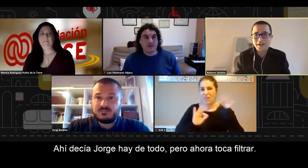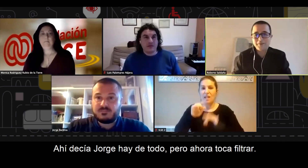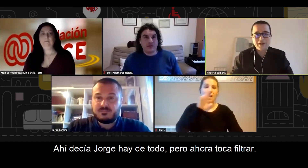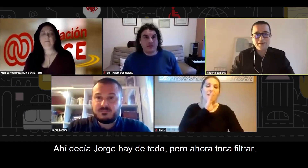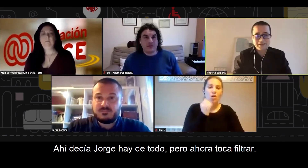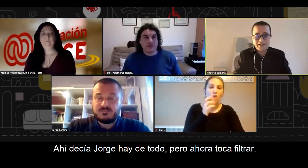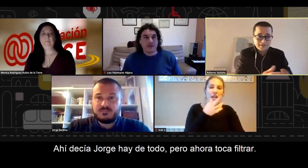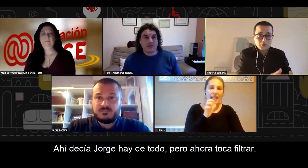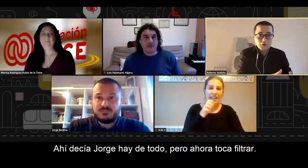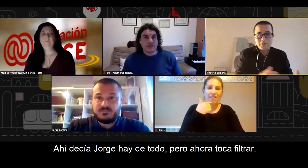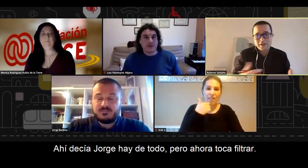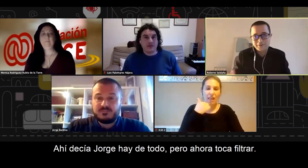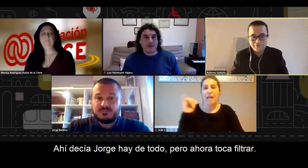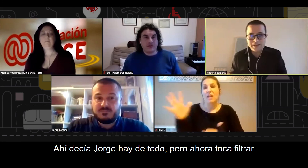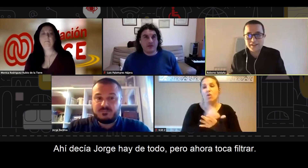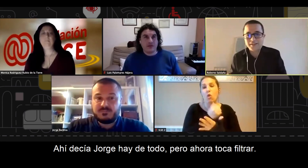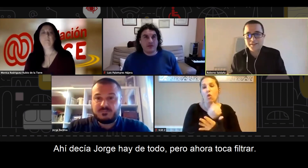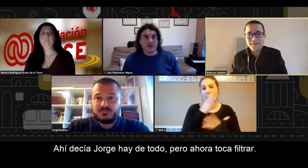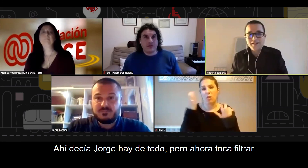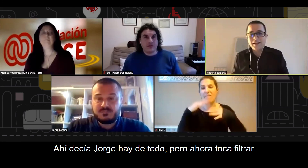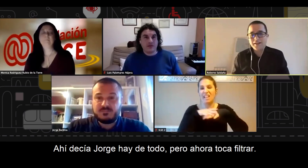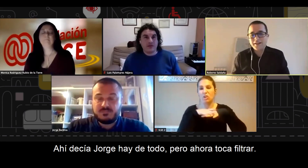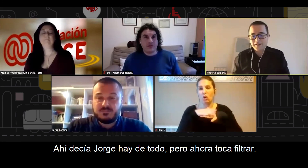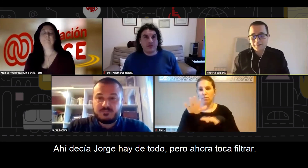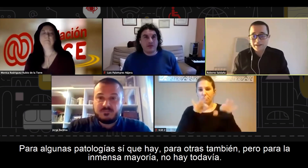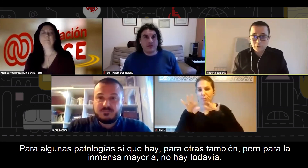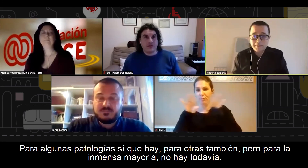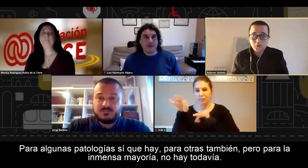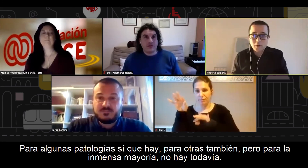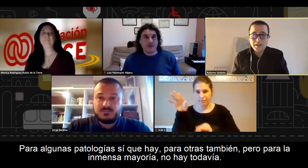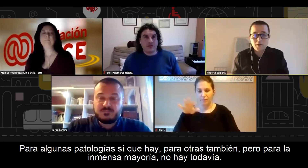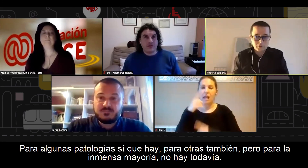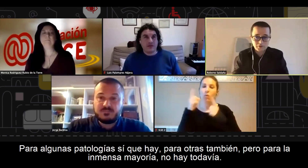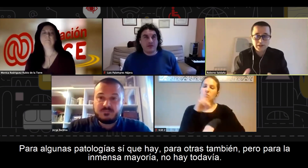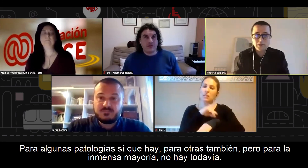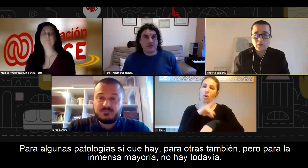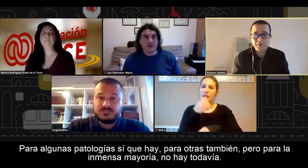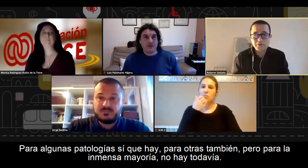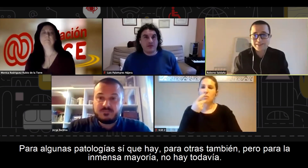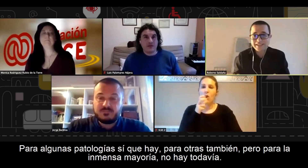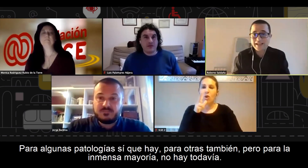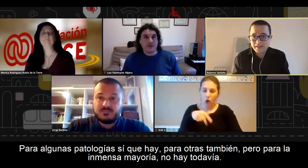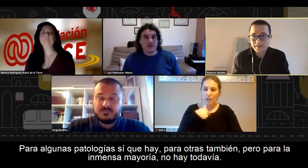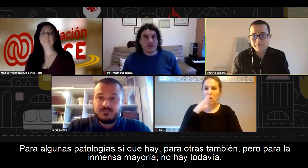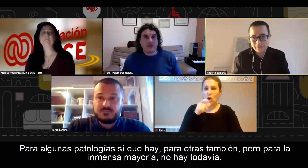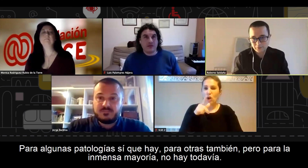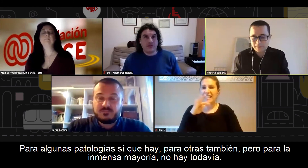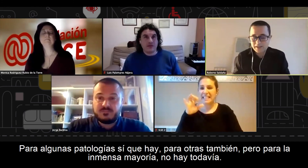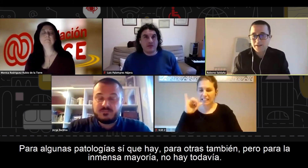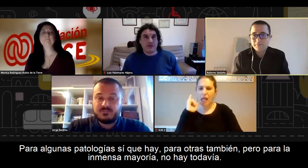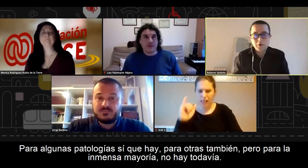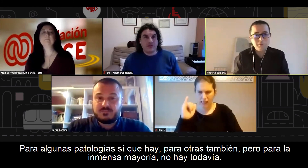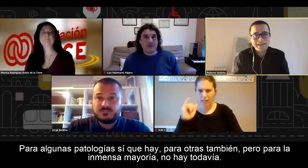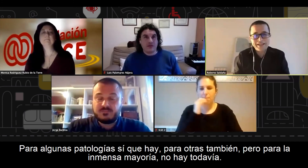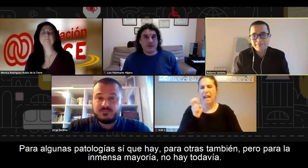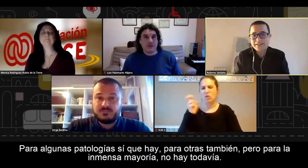es que hay de todo, pero ahora toca filtrar. Para algunas patologías, como el Crohn y la colitis ulcerosa, sí que hay, para otras también, pero